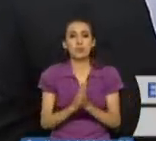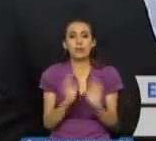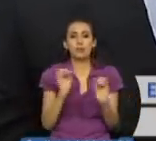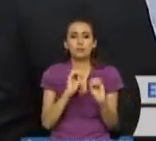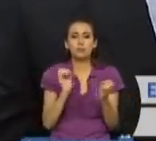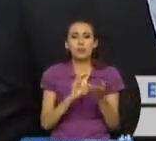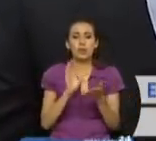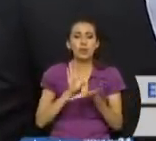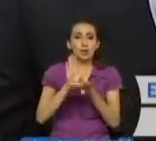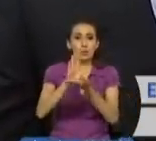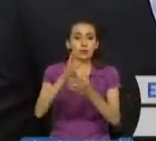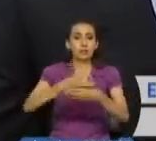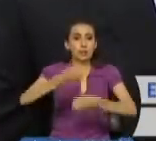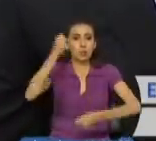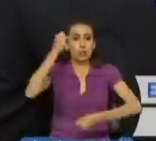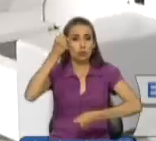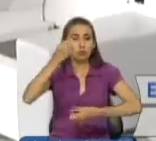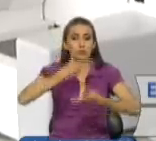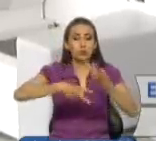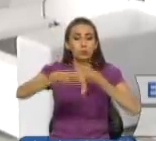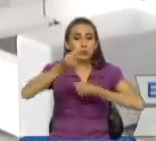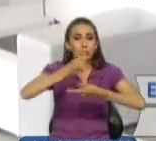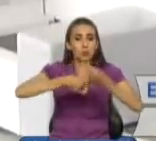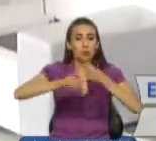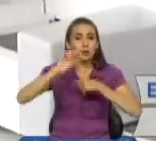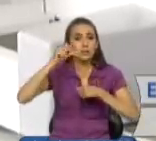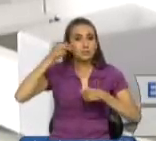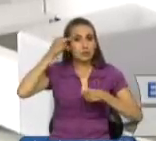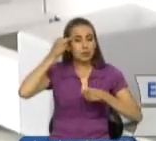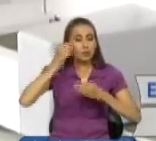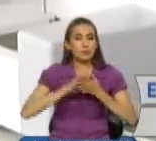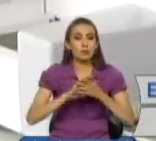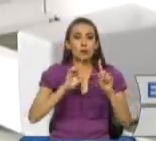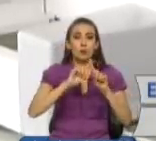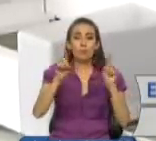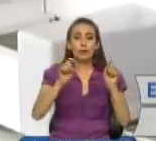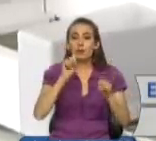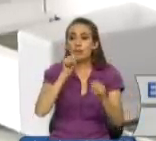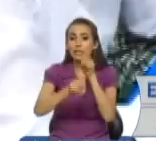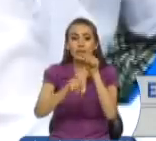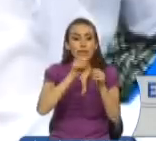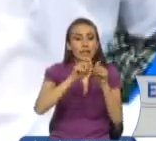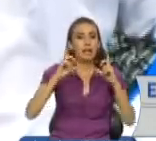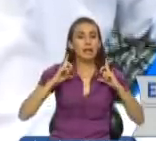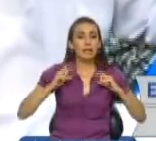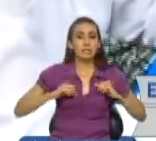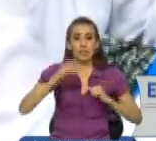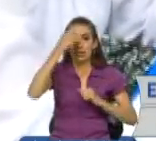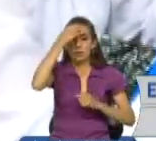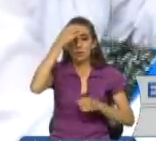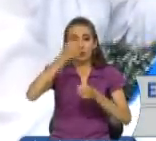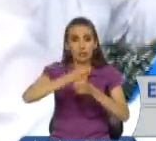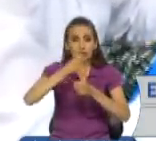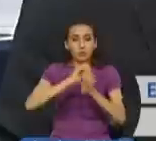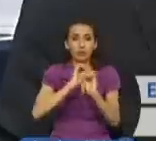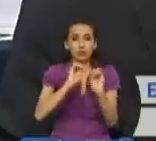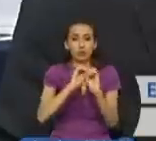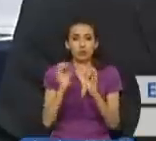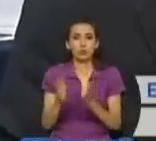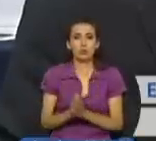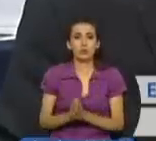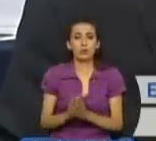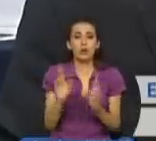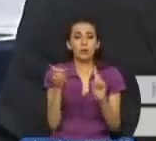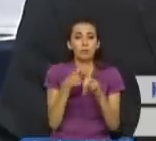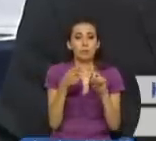debe descartar ajustes en el gasto fiscal pero sin que estos afecten a rubros prioritarios como Salud Educación o seguridad la una es